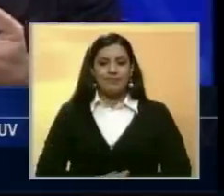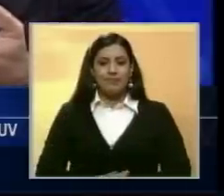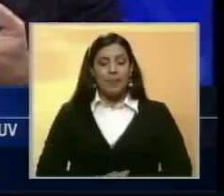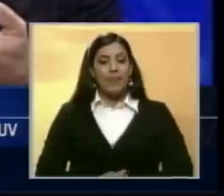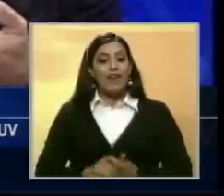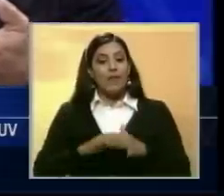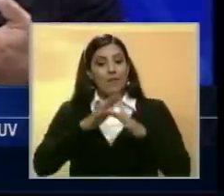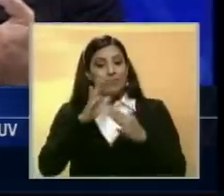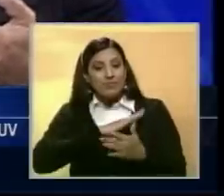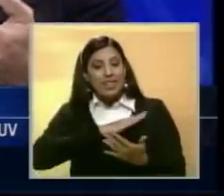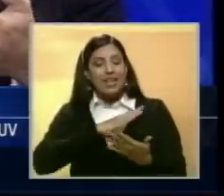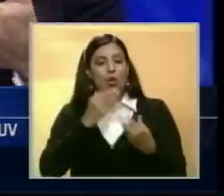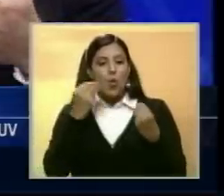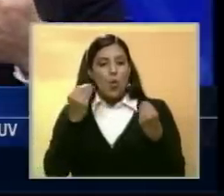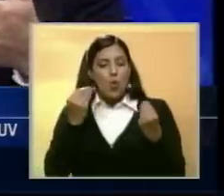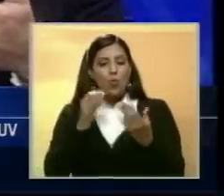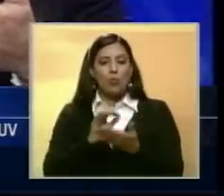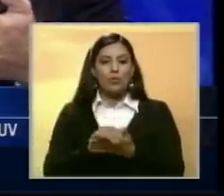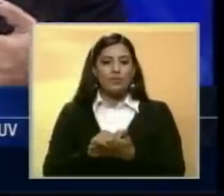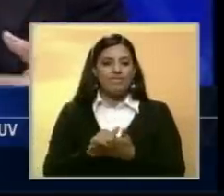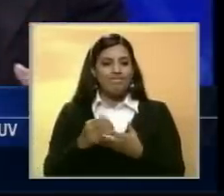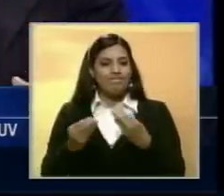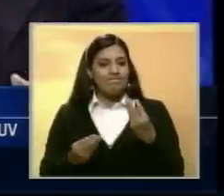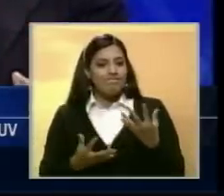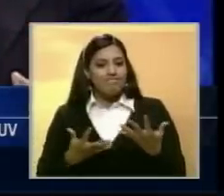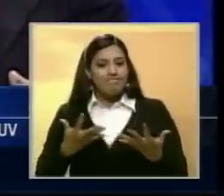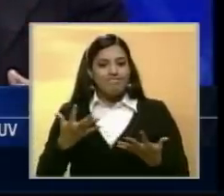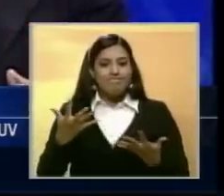el elemento que tiene que ver con